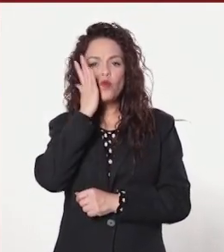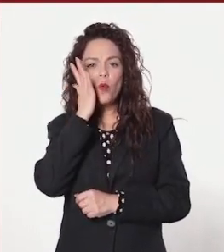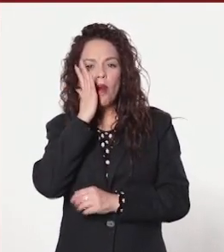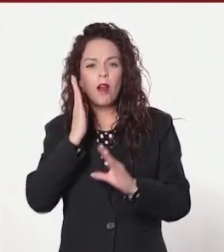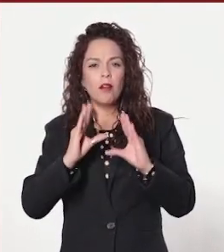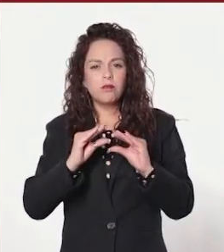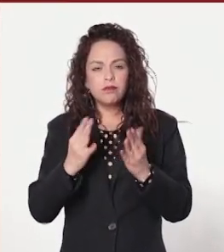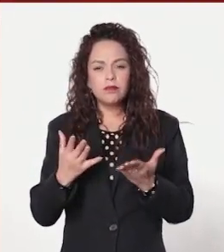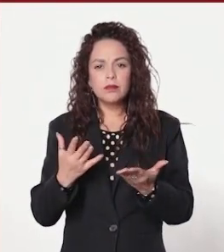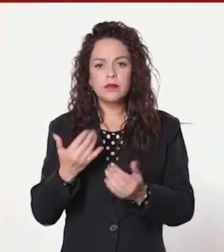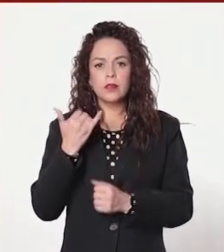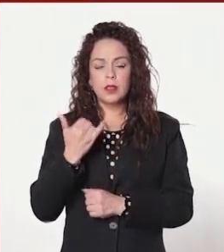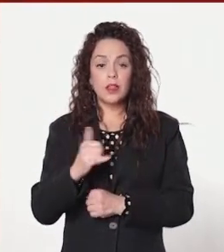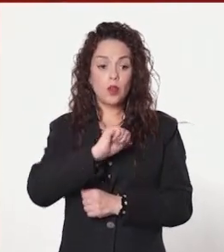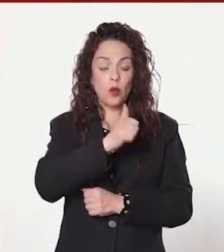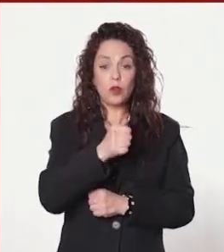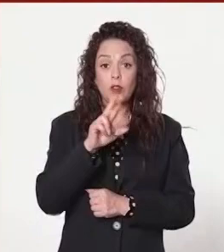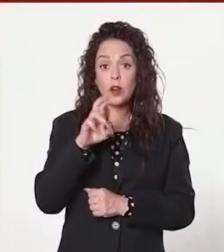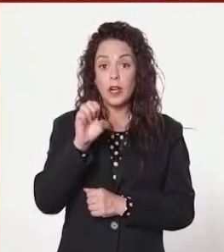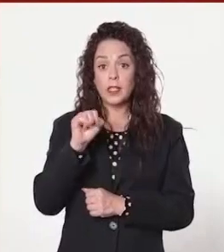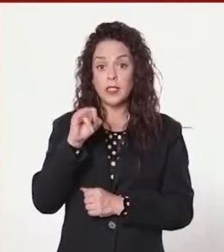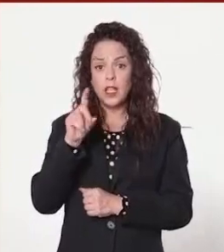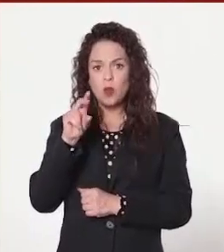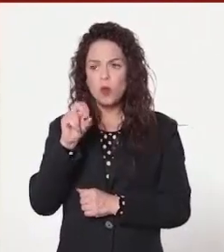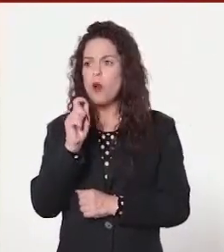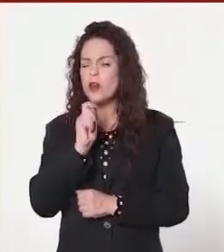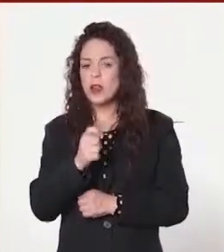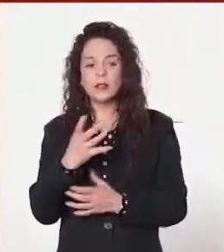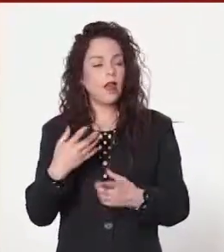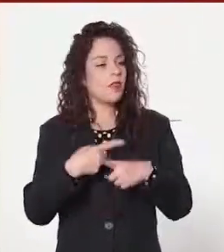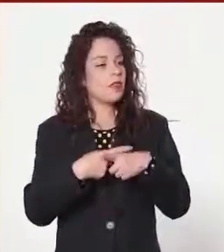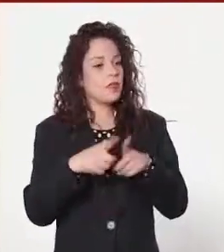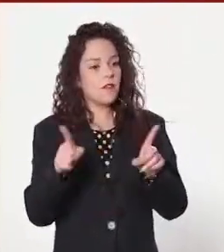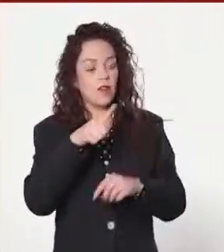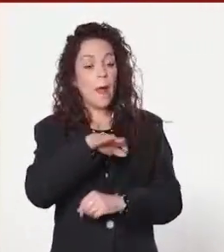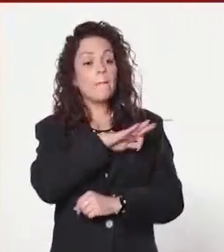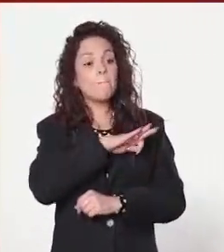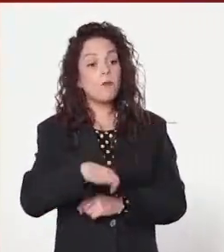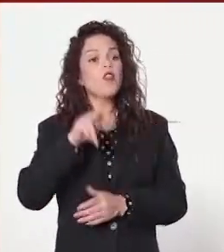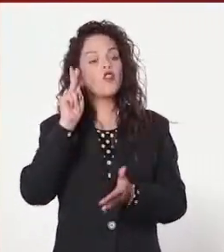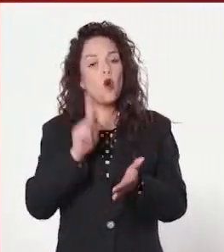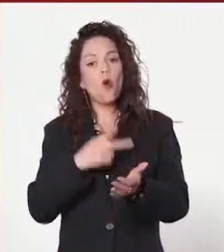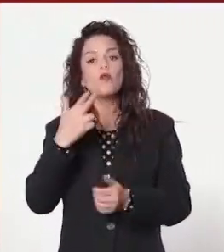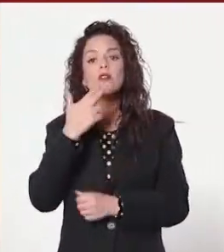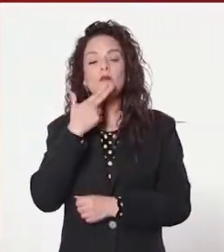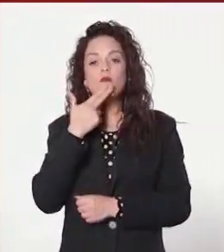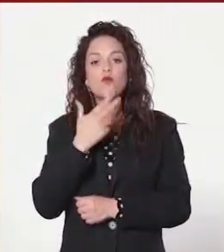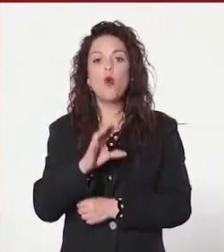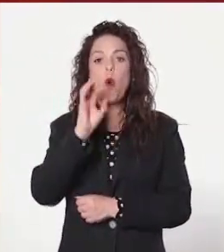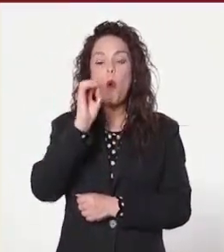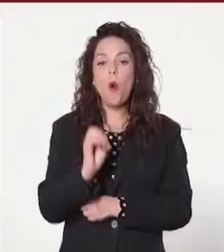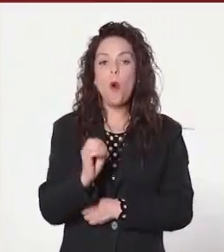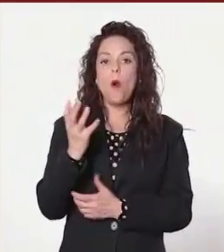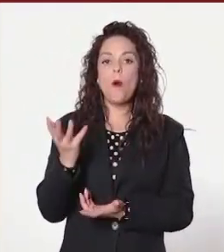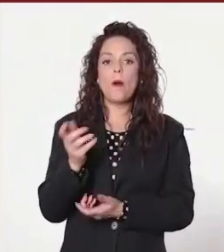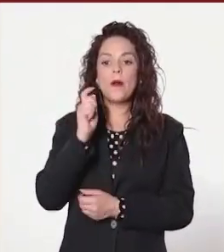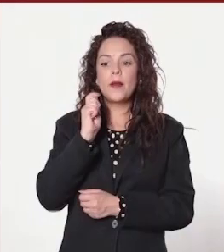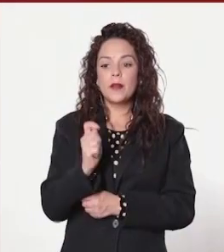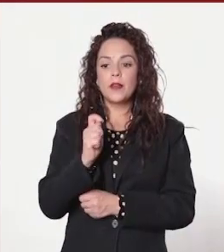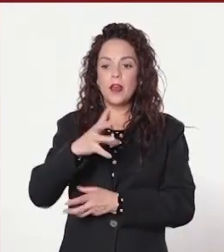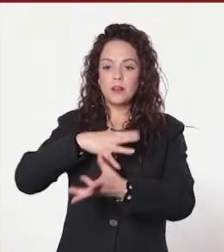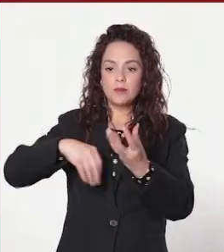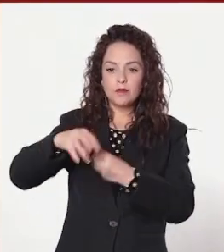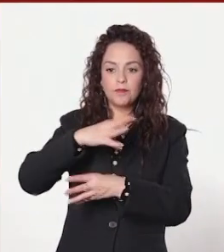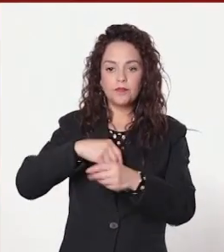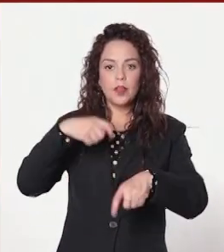¿Y residuo? Los residuos son todo lo contrario. Es aquello que se puede reutilizar o reciclar, como el plástico, el